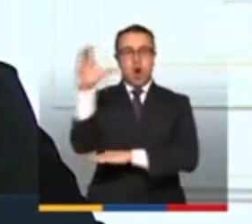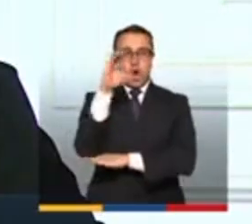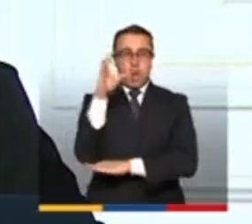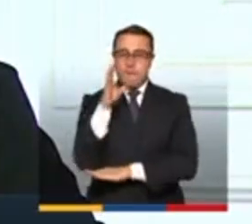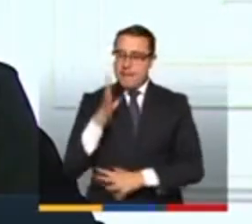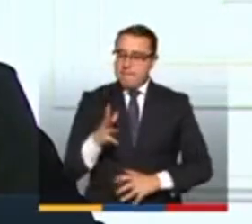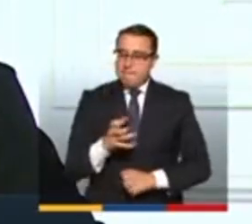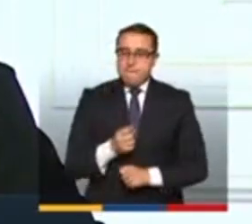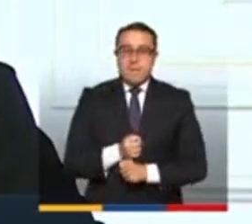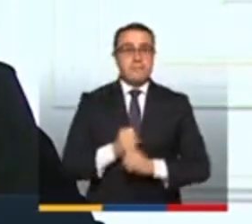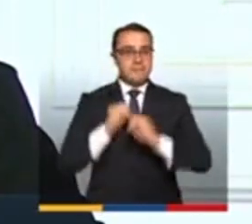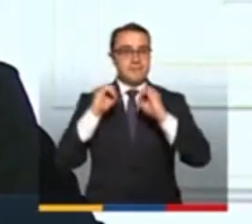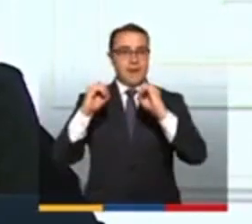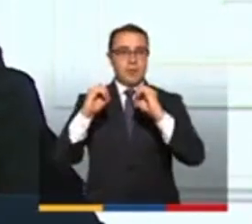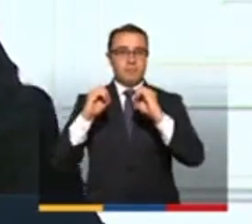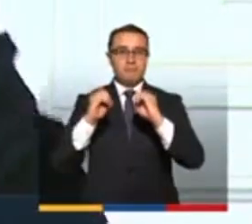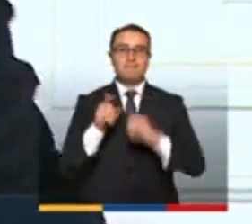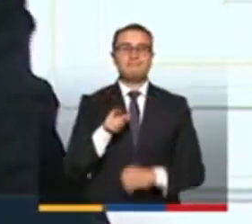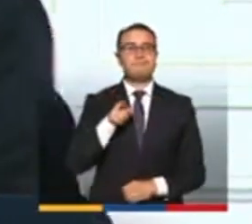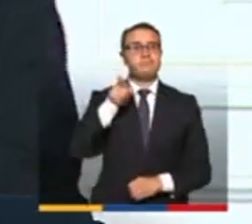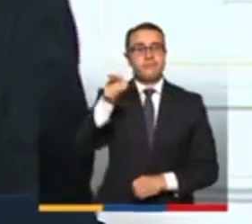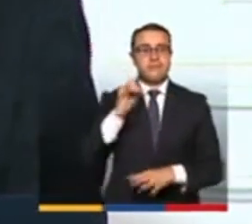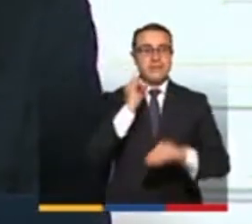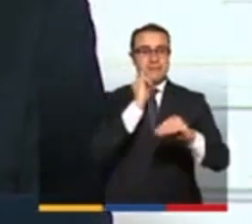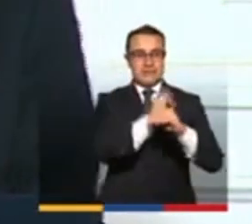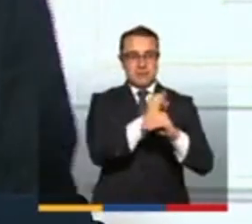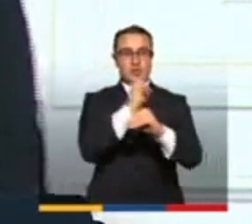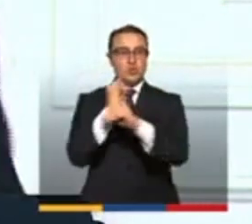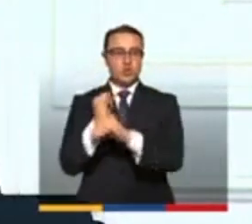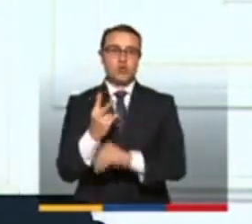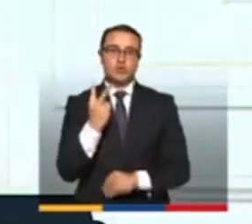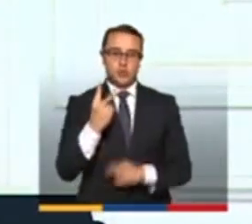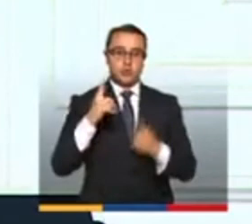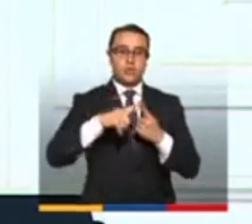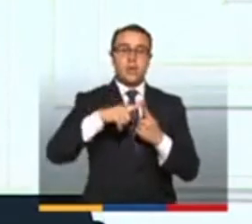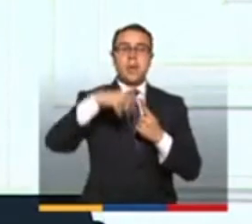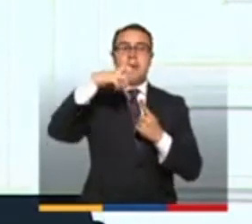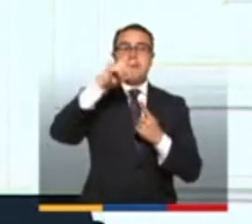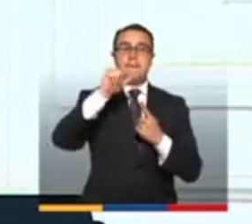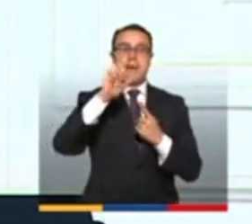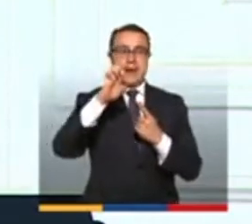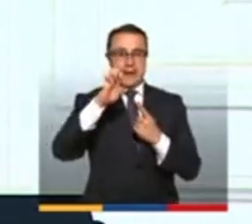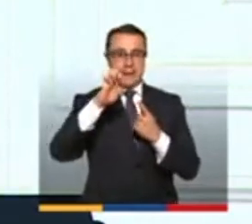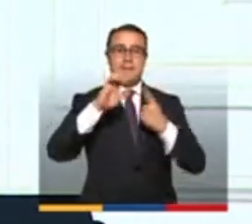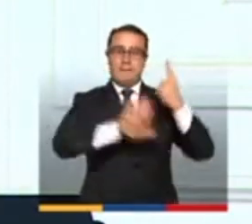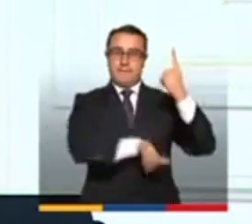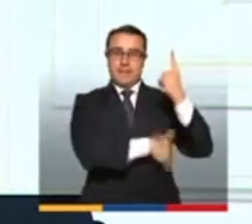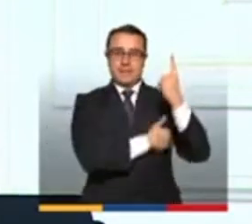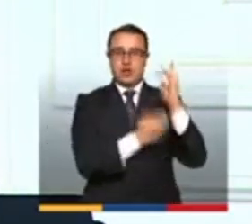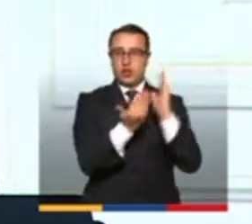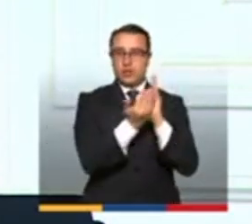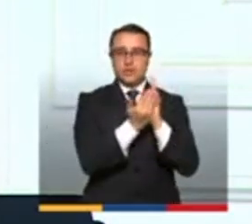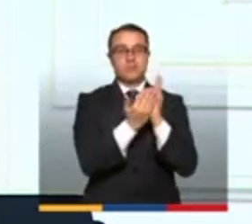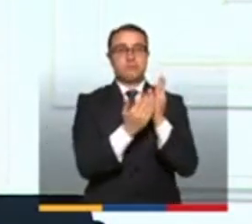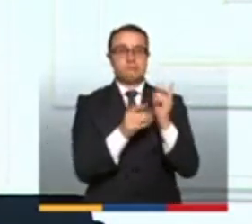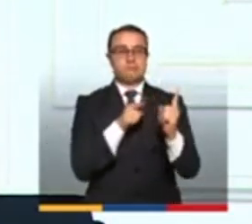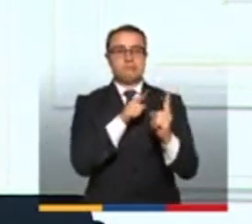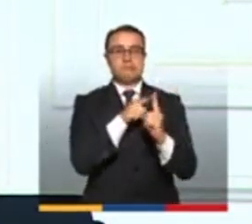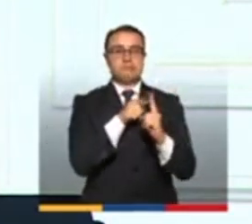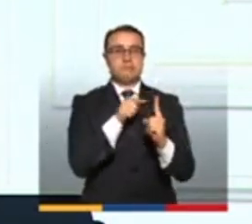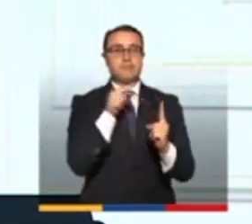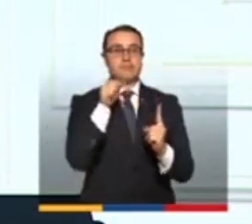hay dos grandes instituciones compradoras, el PAE en Ministerio de Educación, que se